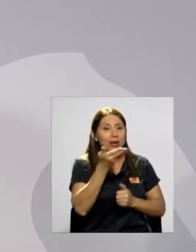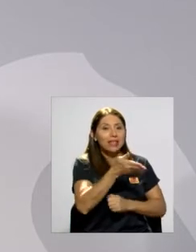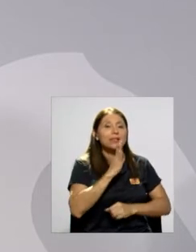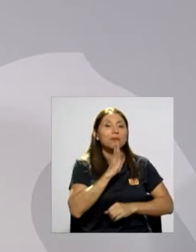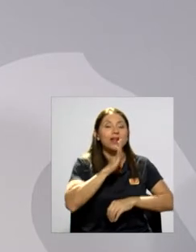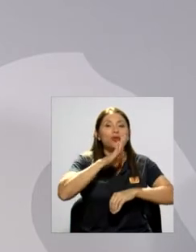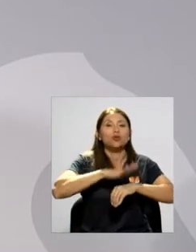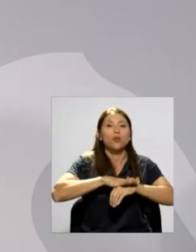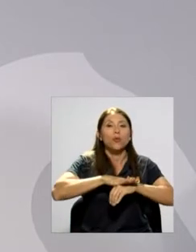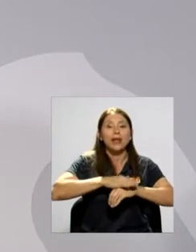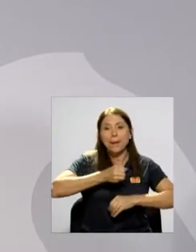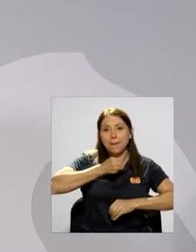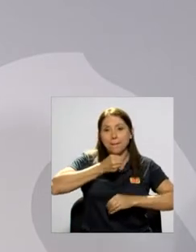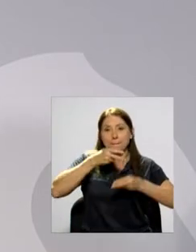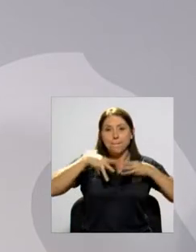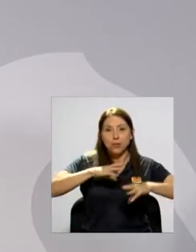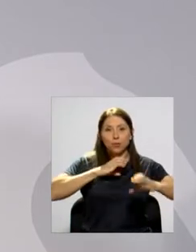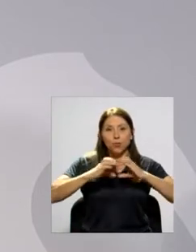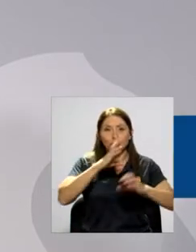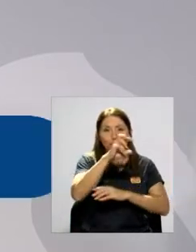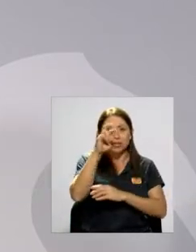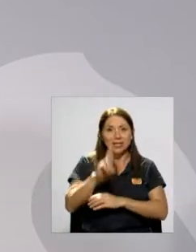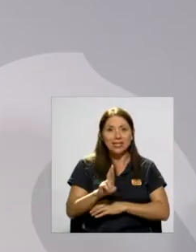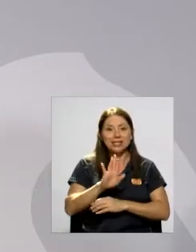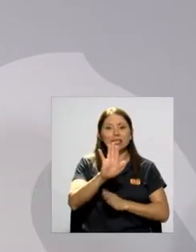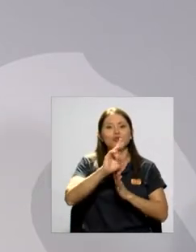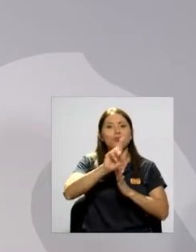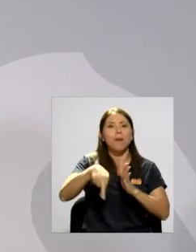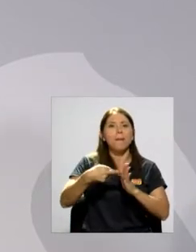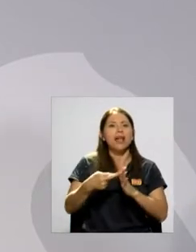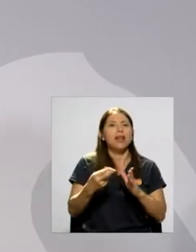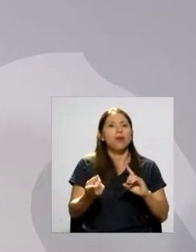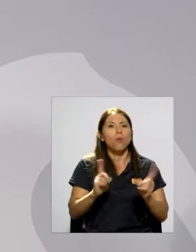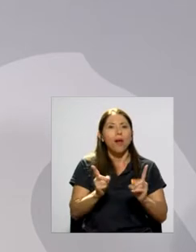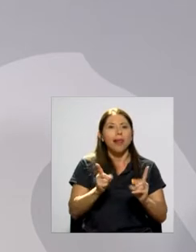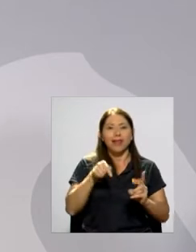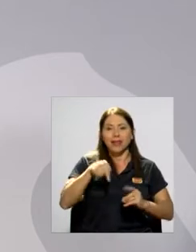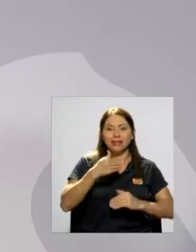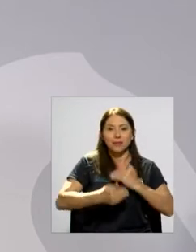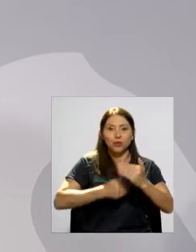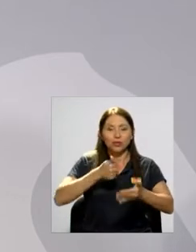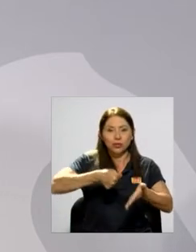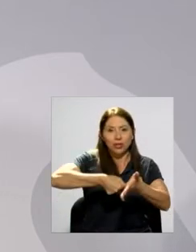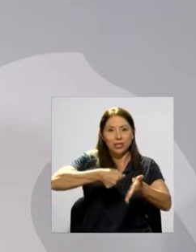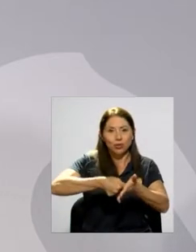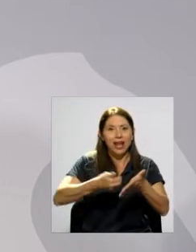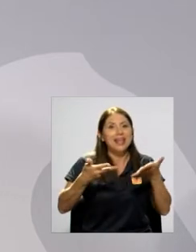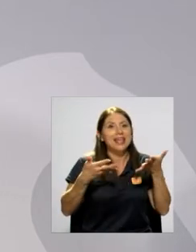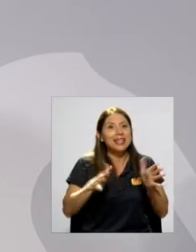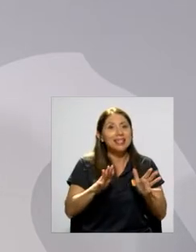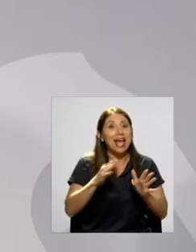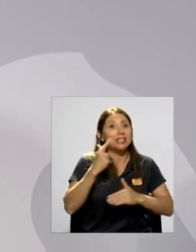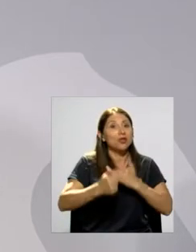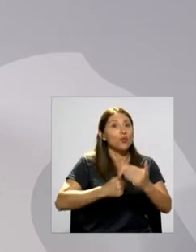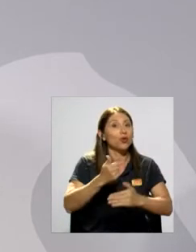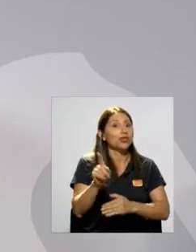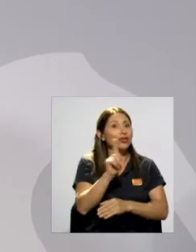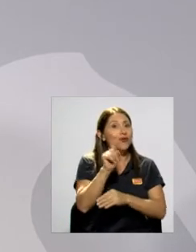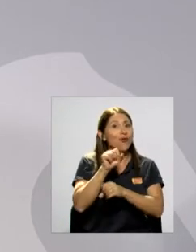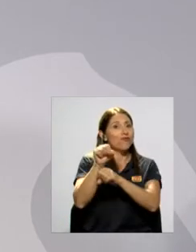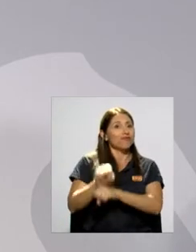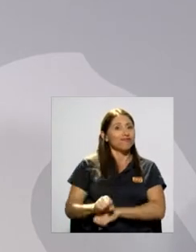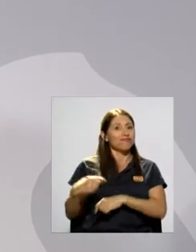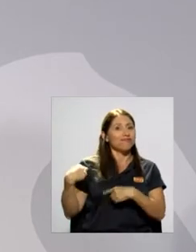la prensa costarricense en este proceso electoral, que de por sí ya ha sido un proceso atípico y que también